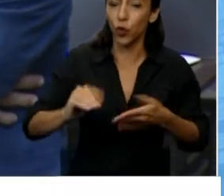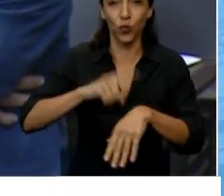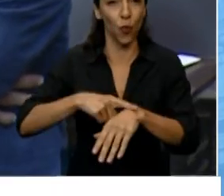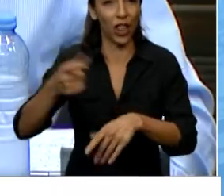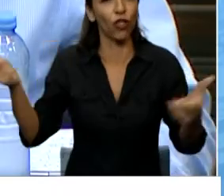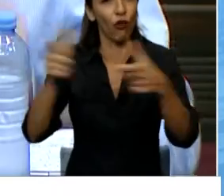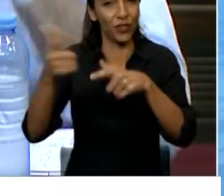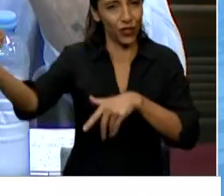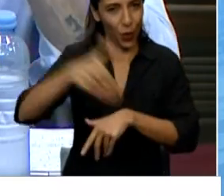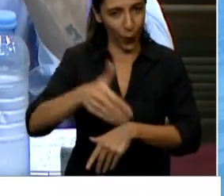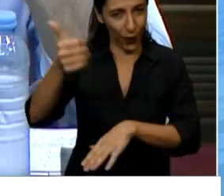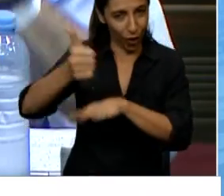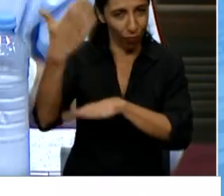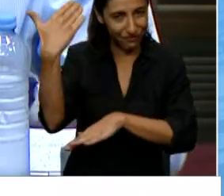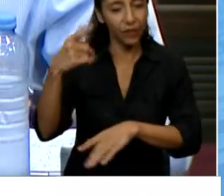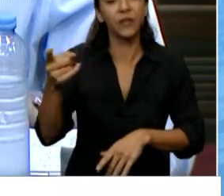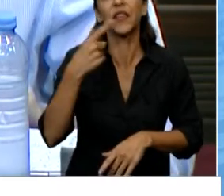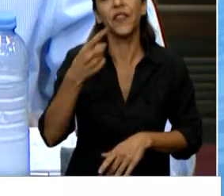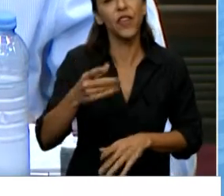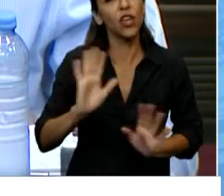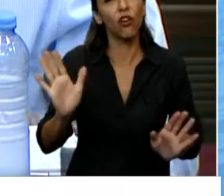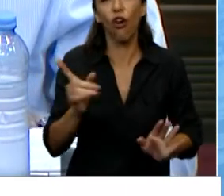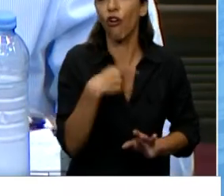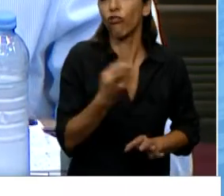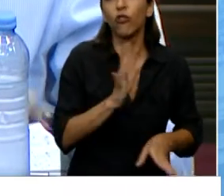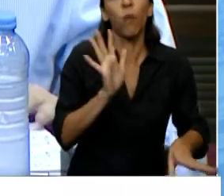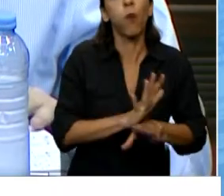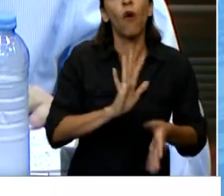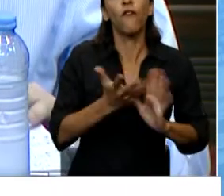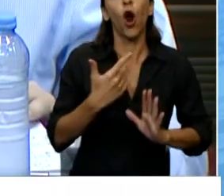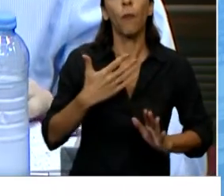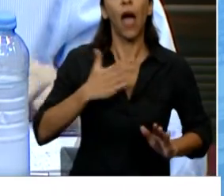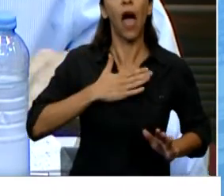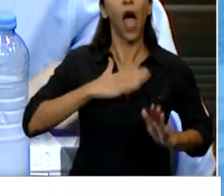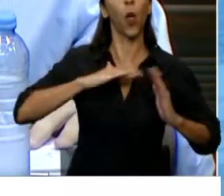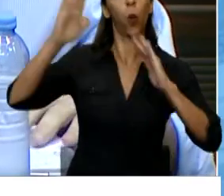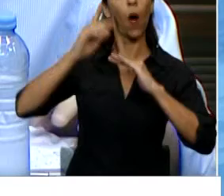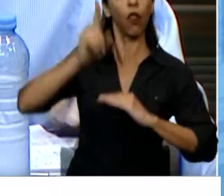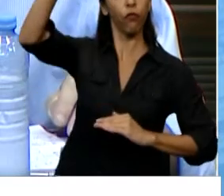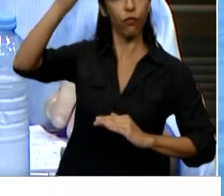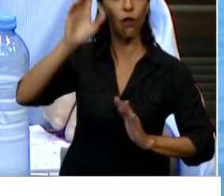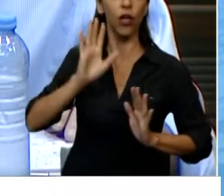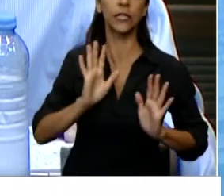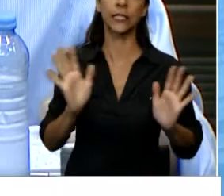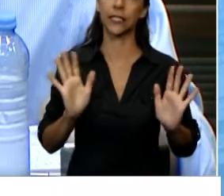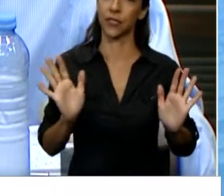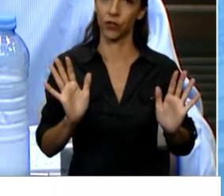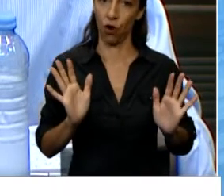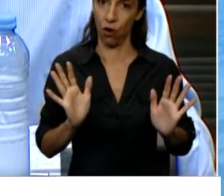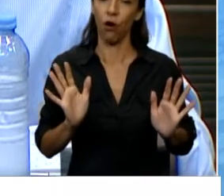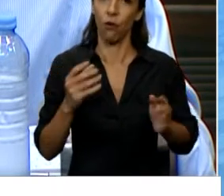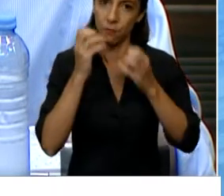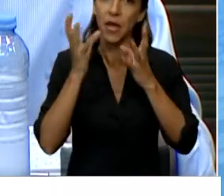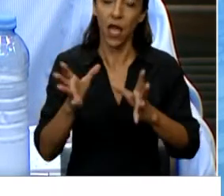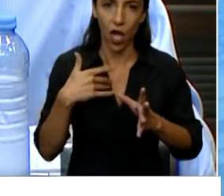la comisión, que no nos coloquemos en el lugar de Dios, que dejemos que la ciencia hable